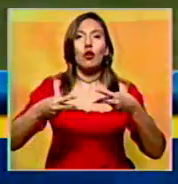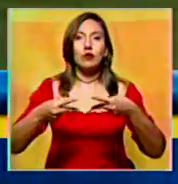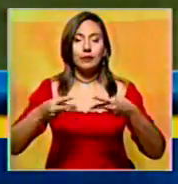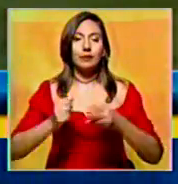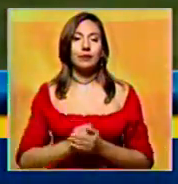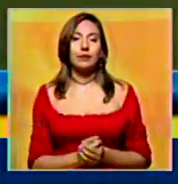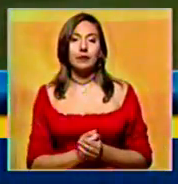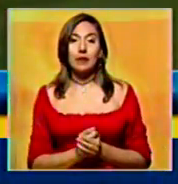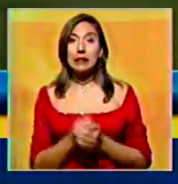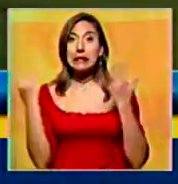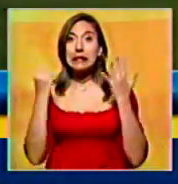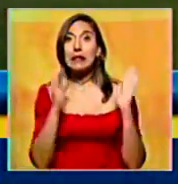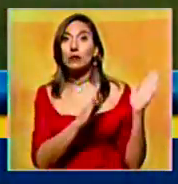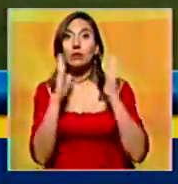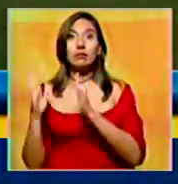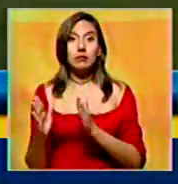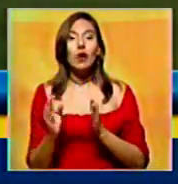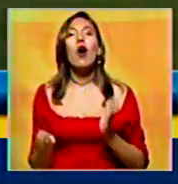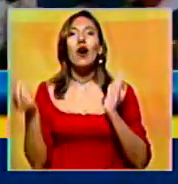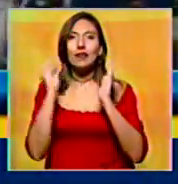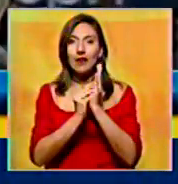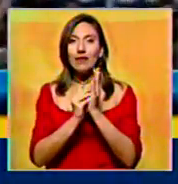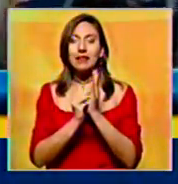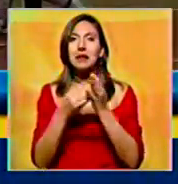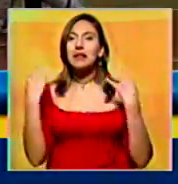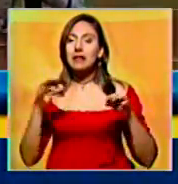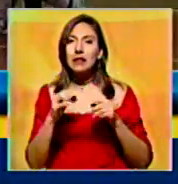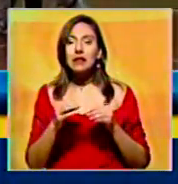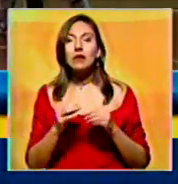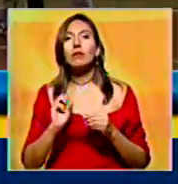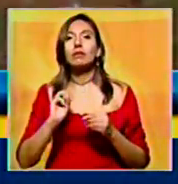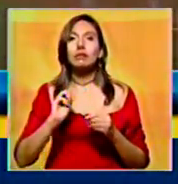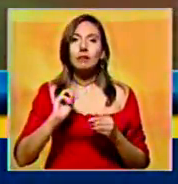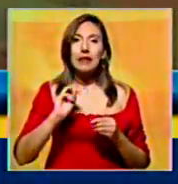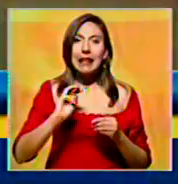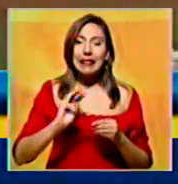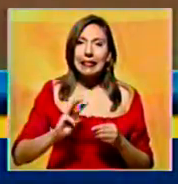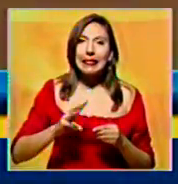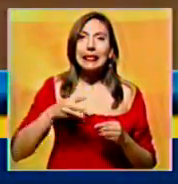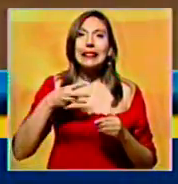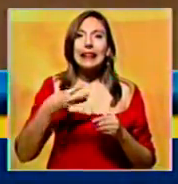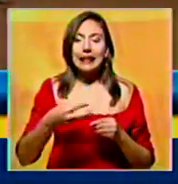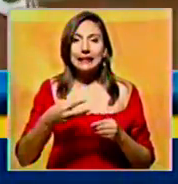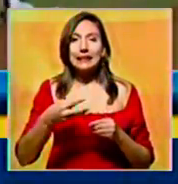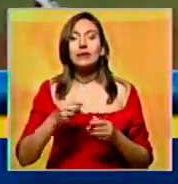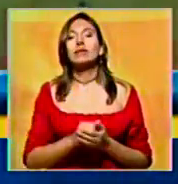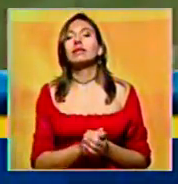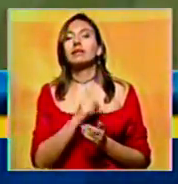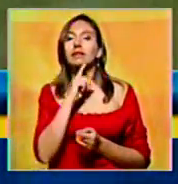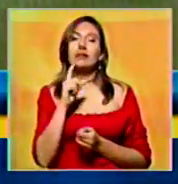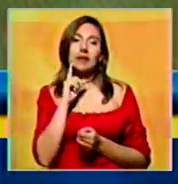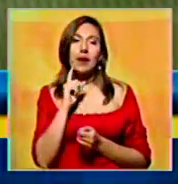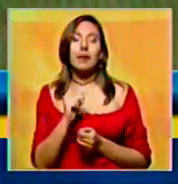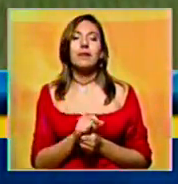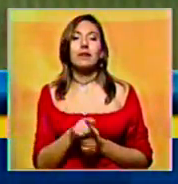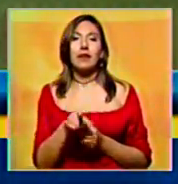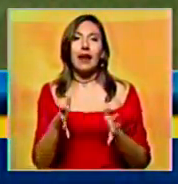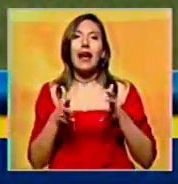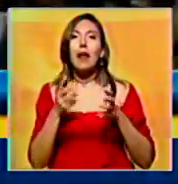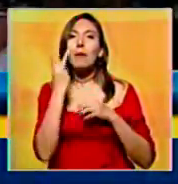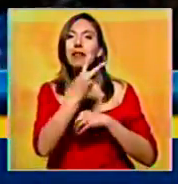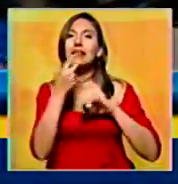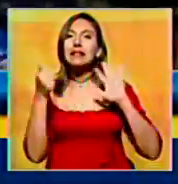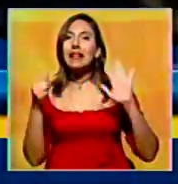sexto capítulo apareció de nuevo Marista y con un sencillo trajo la tercera rayita para Caribes, que sumó así su triunfo 26 de esta